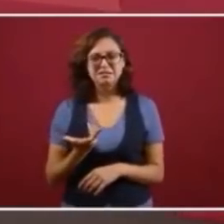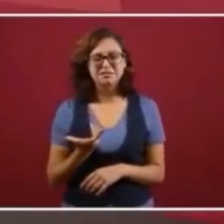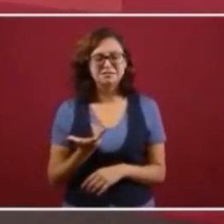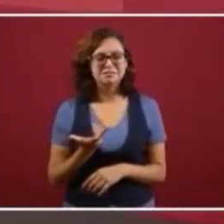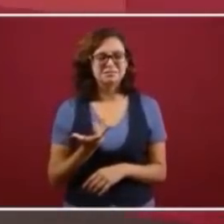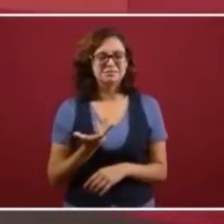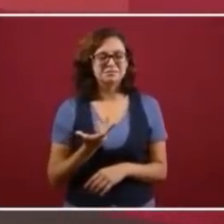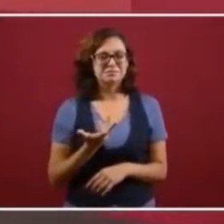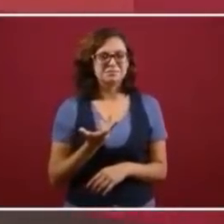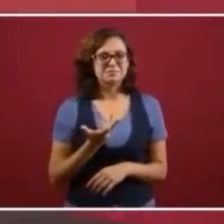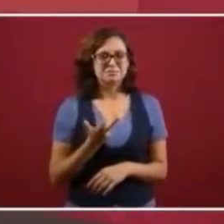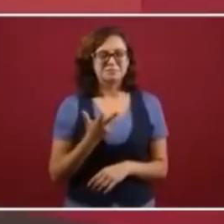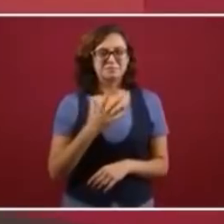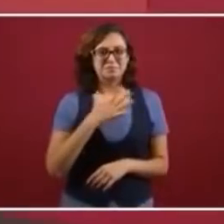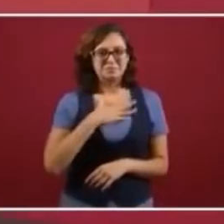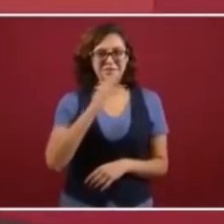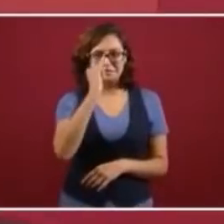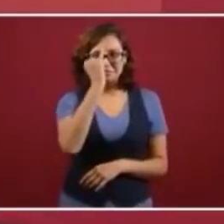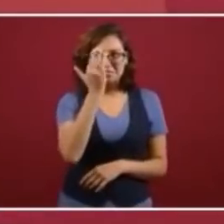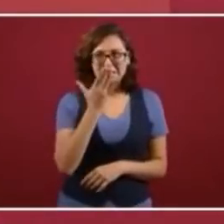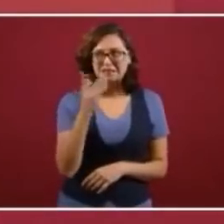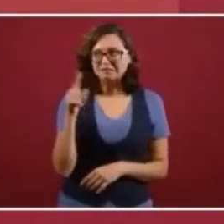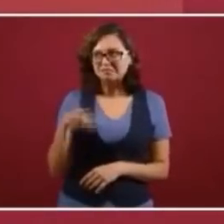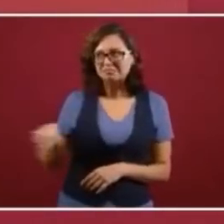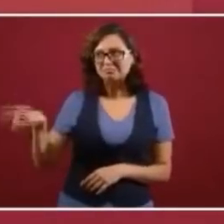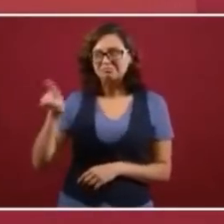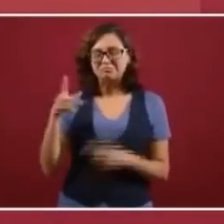¿Vamos a perder credibilidad?